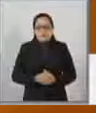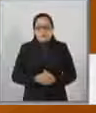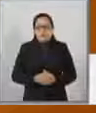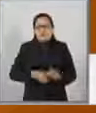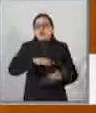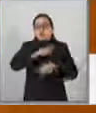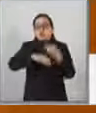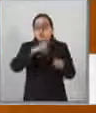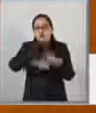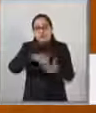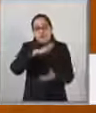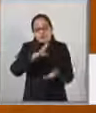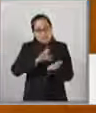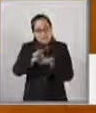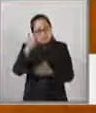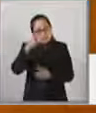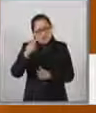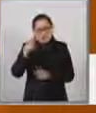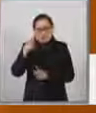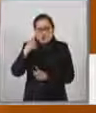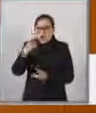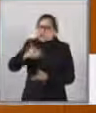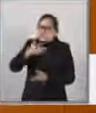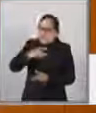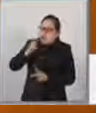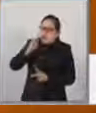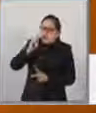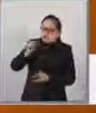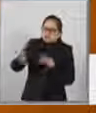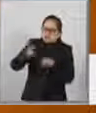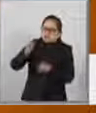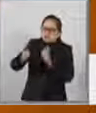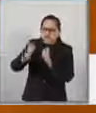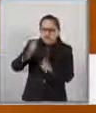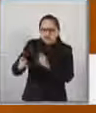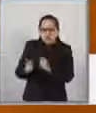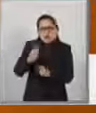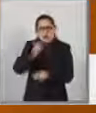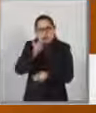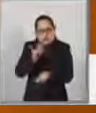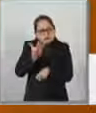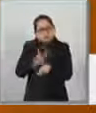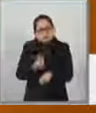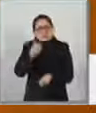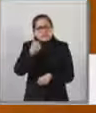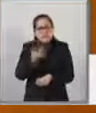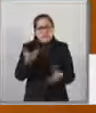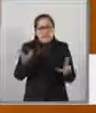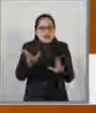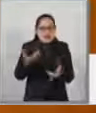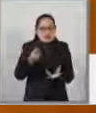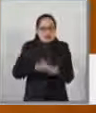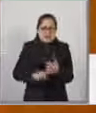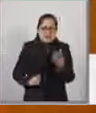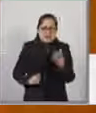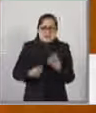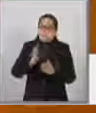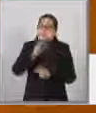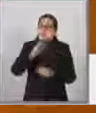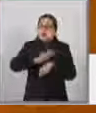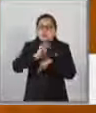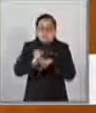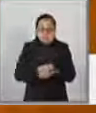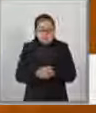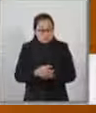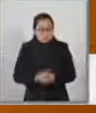derecho muy válido de cuestionarnos cosas, de querer aportar, de querer abonar, de querer construir juntos un mejor país.